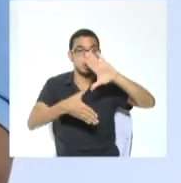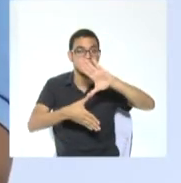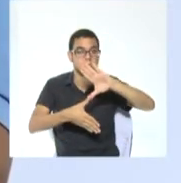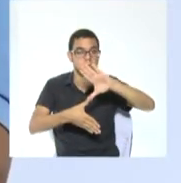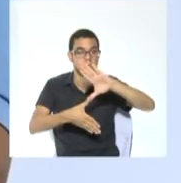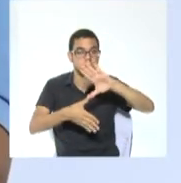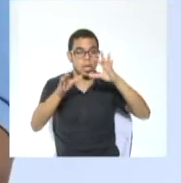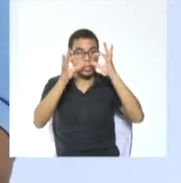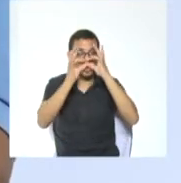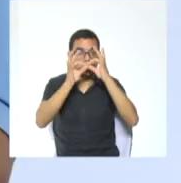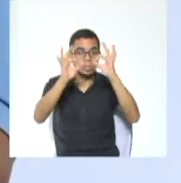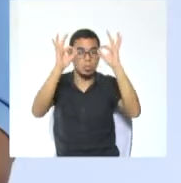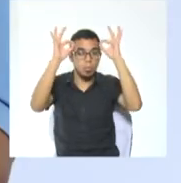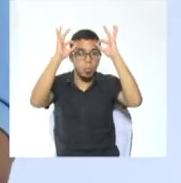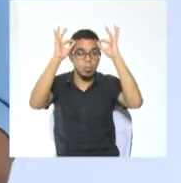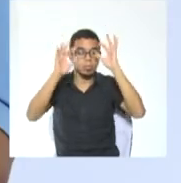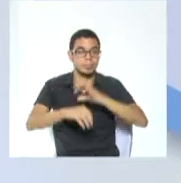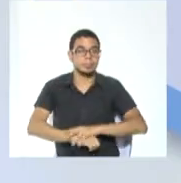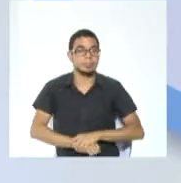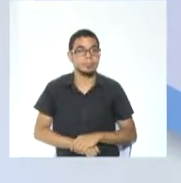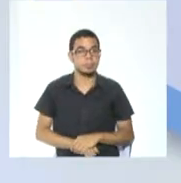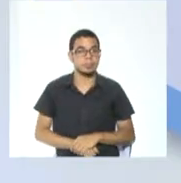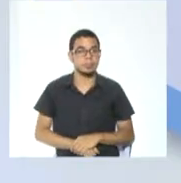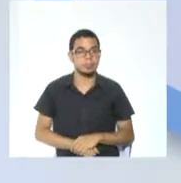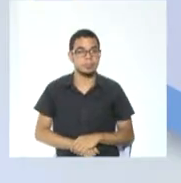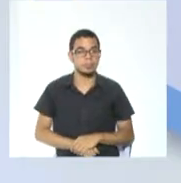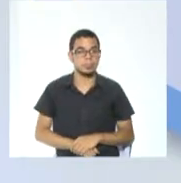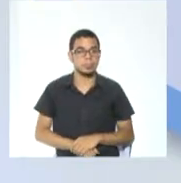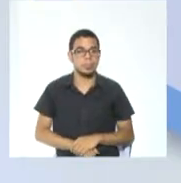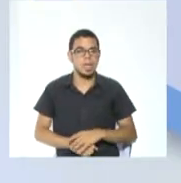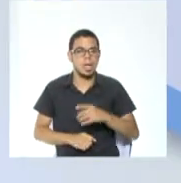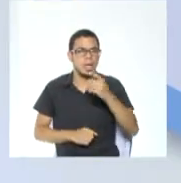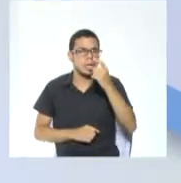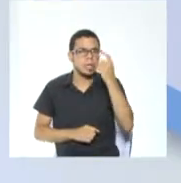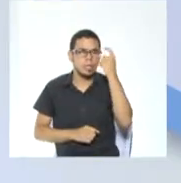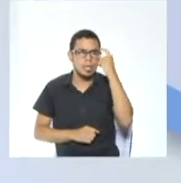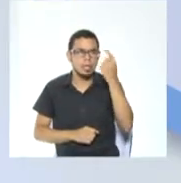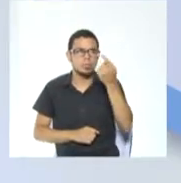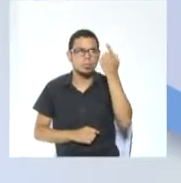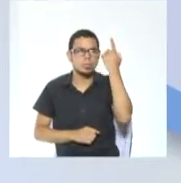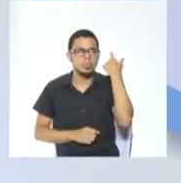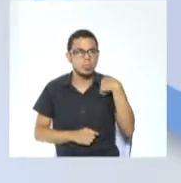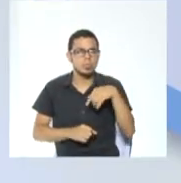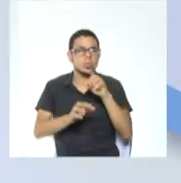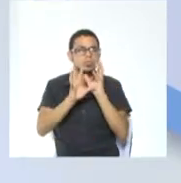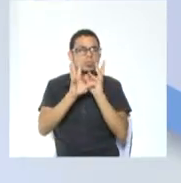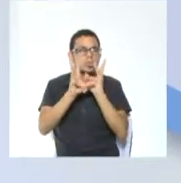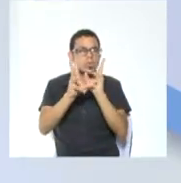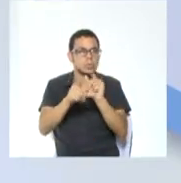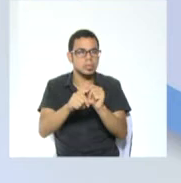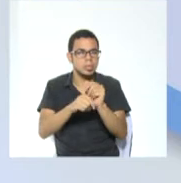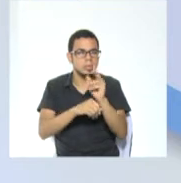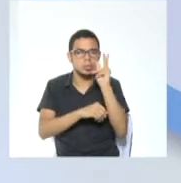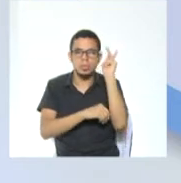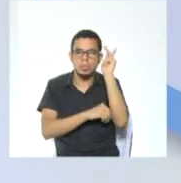América, Simón Rodríguez. Recordando que hace días estábamos haciendo mención sobre ese gran